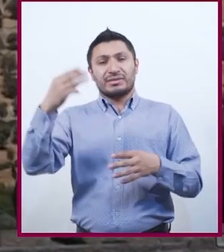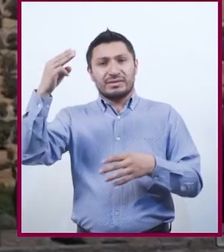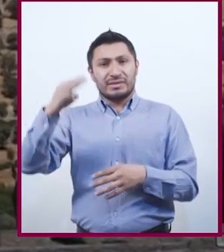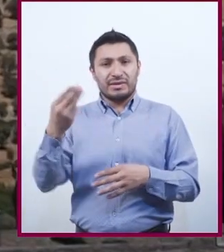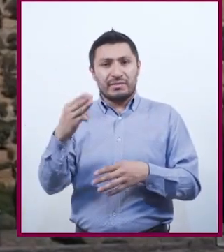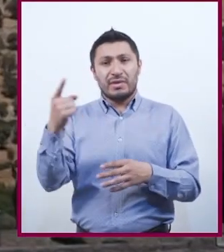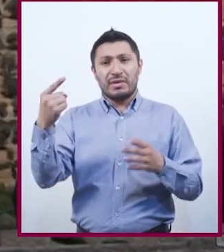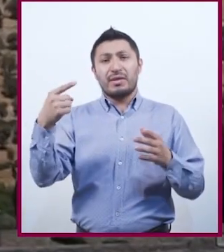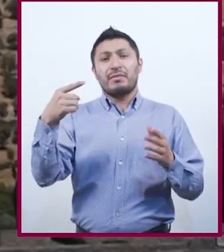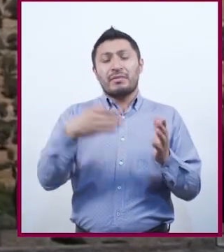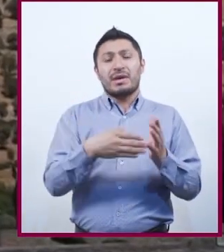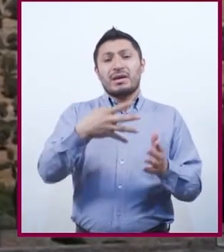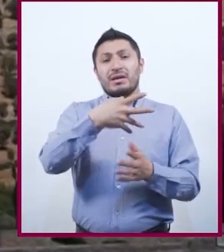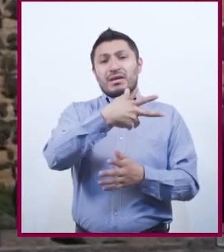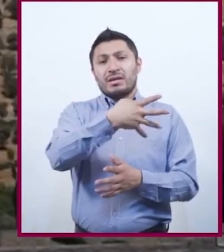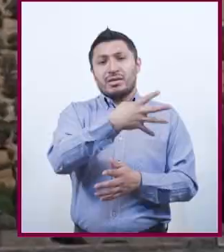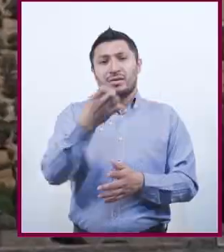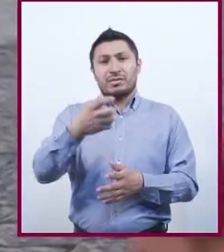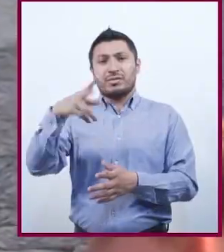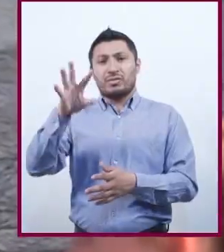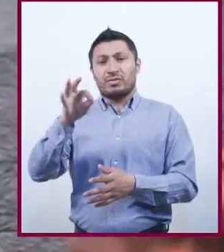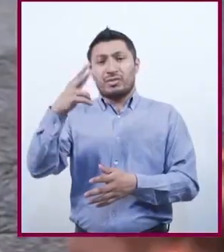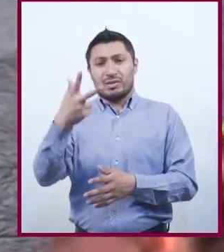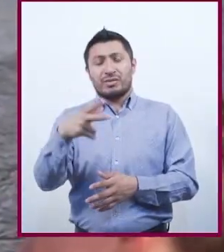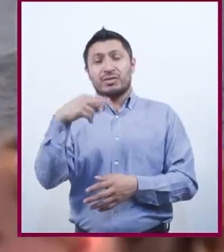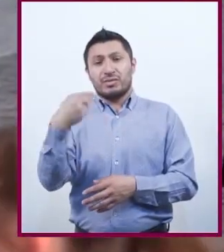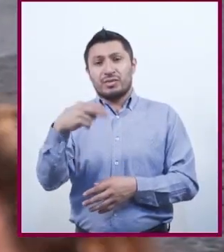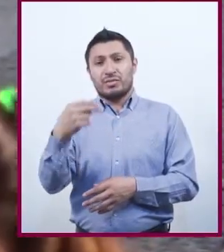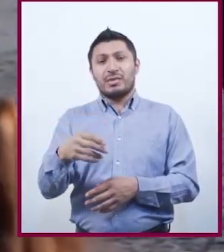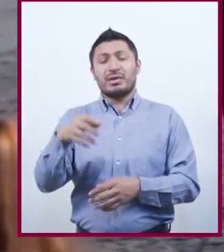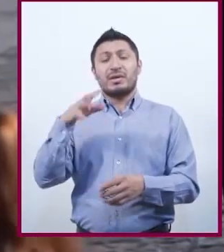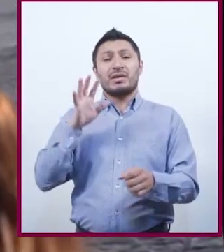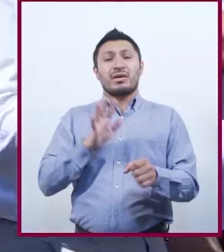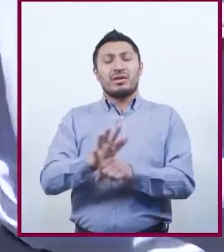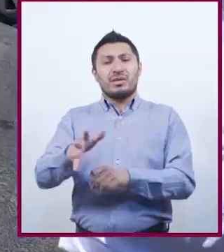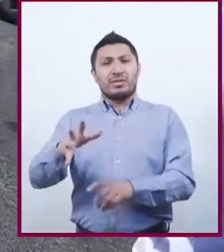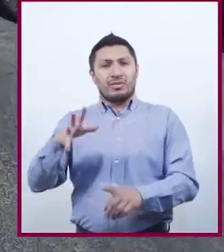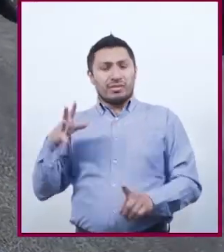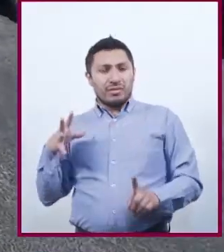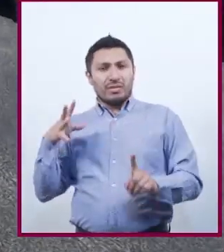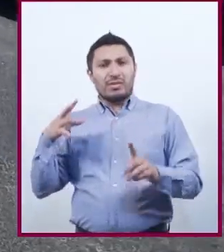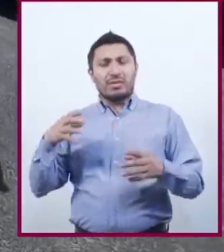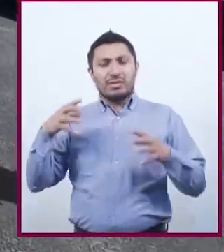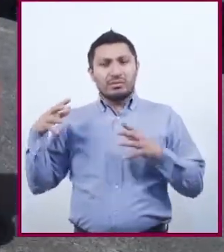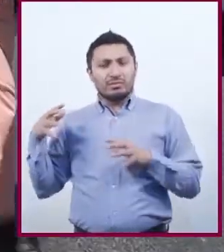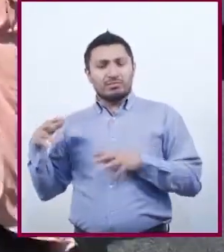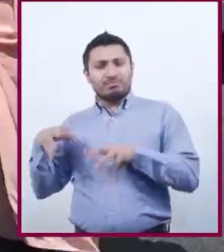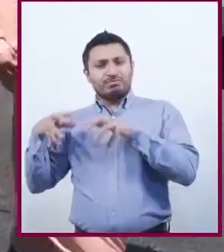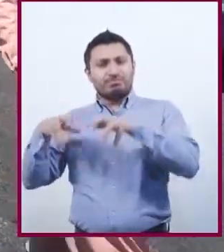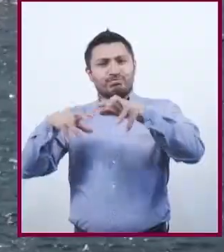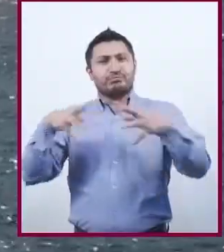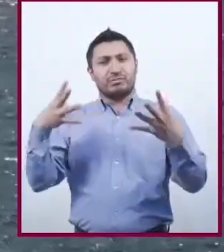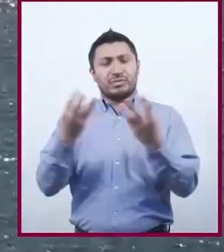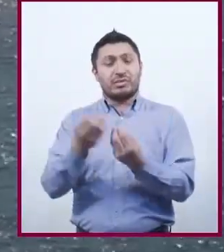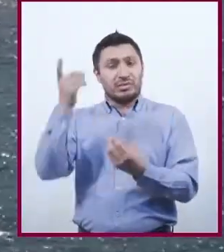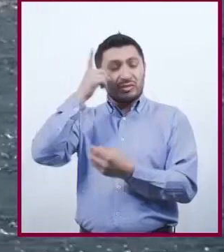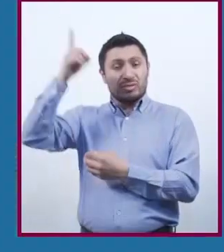de mayo de 1948, cuyo nombre en hebreo significa el que lucha con Dios.